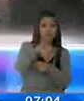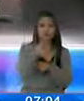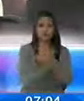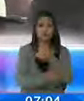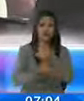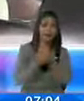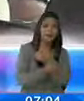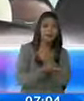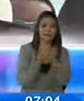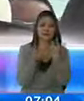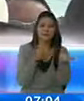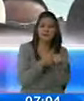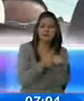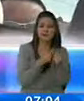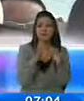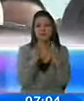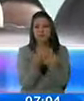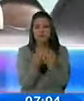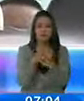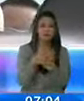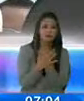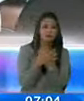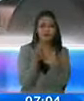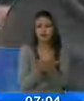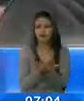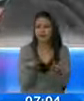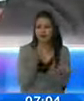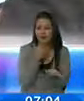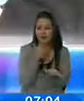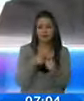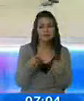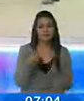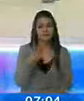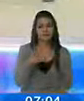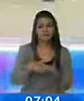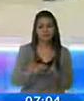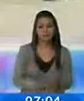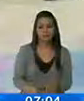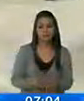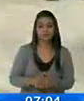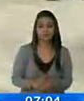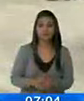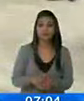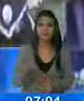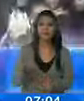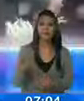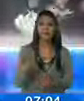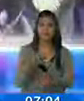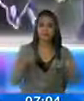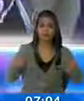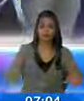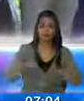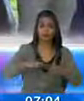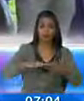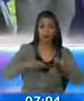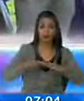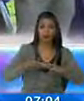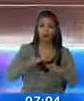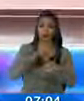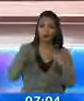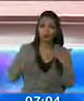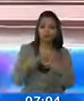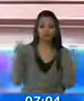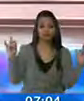era fortalecer la situación de la familia, pero nos llegó a este extremo. Primero fue la cancha comunal donde se reunió el luto y la nostalgia